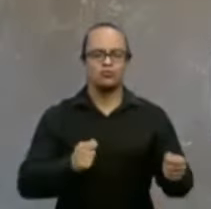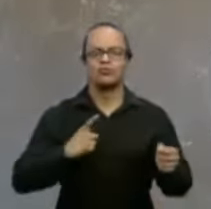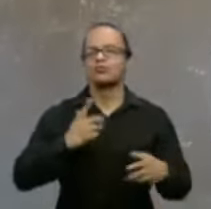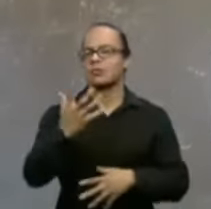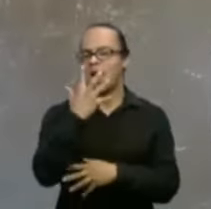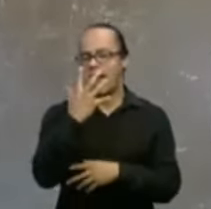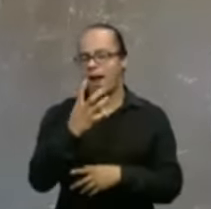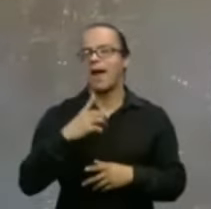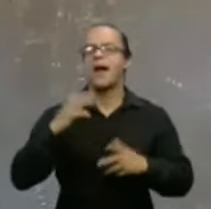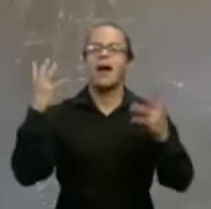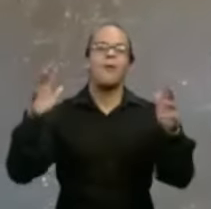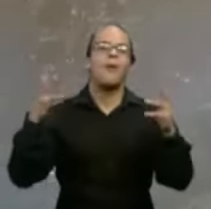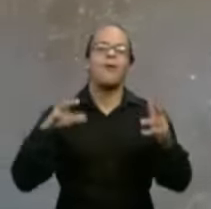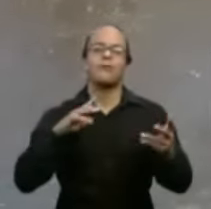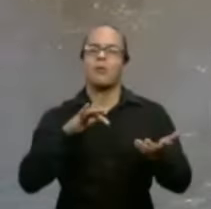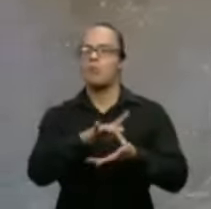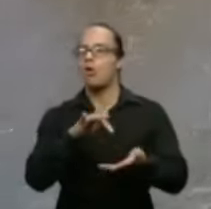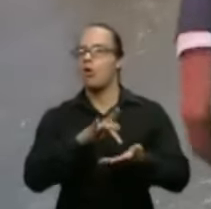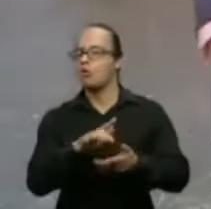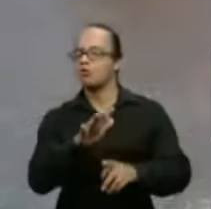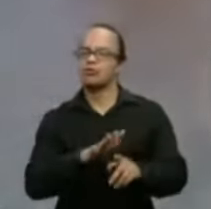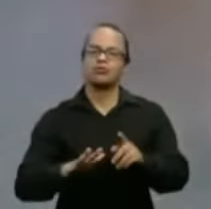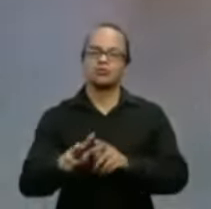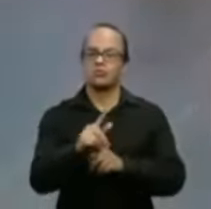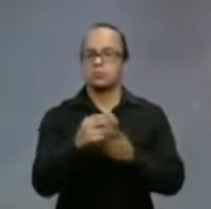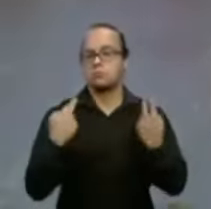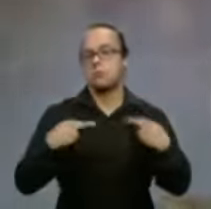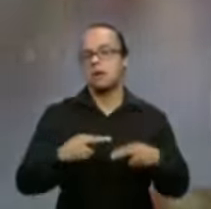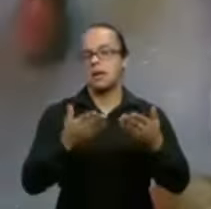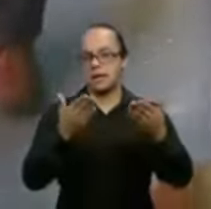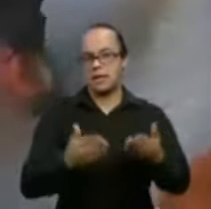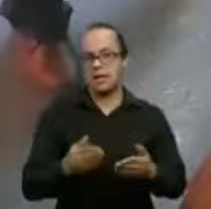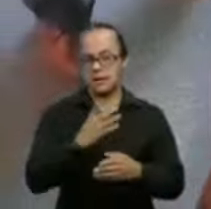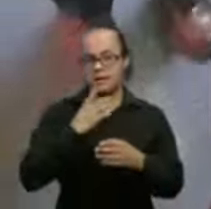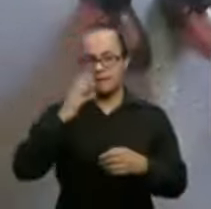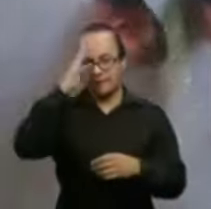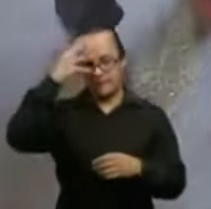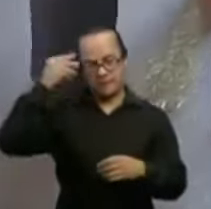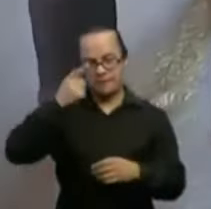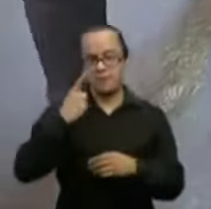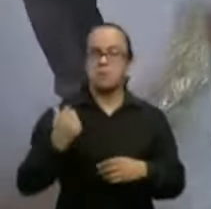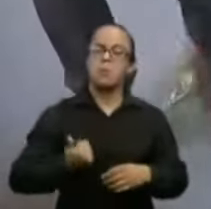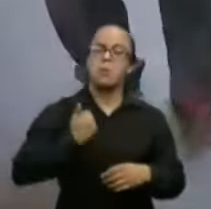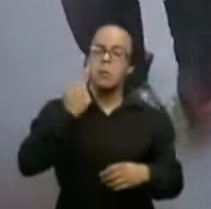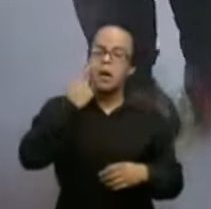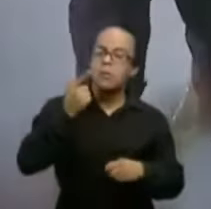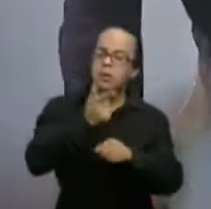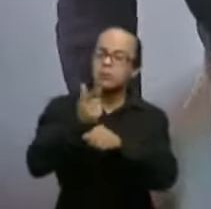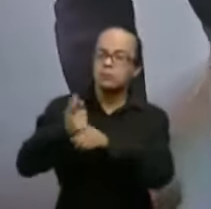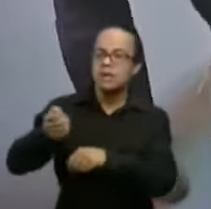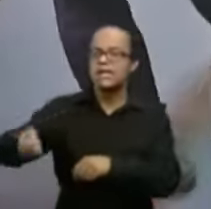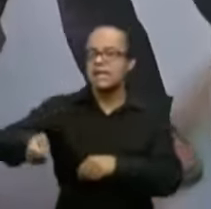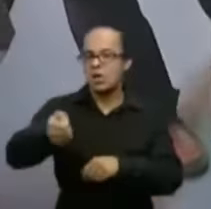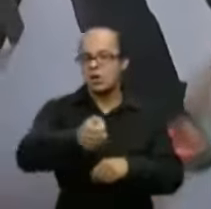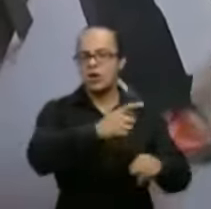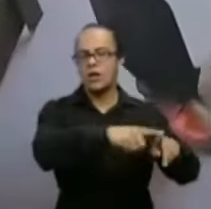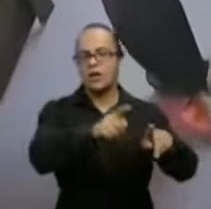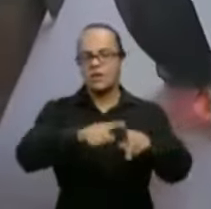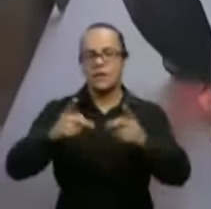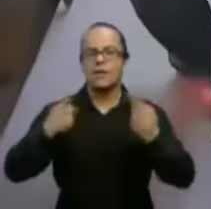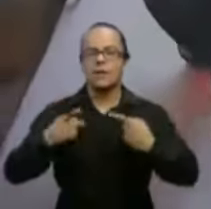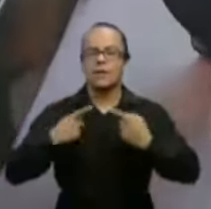gritos de apoyo a la maestra Delfina Gómez. Ella se da ese tiempo de saludar, de acercarse a